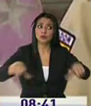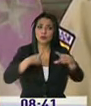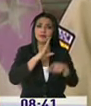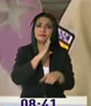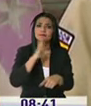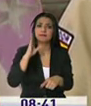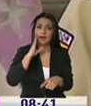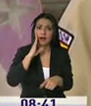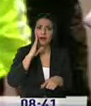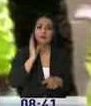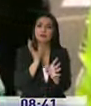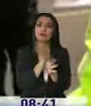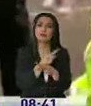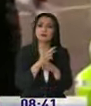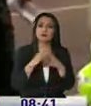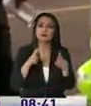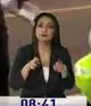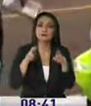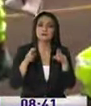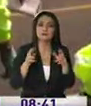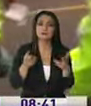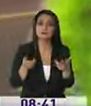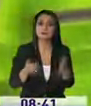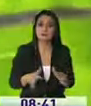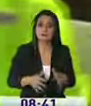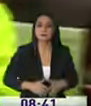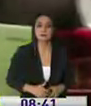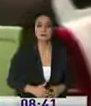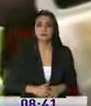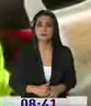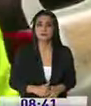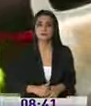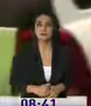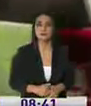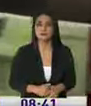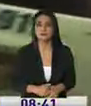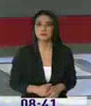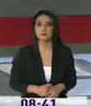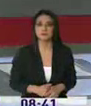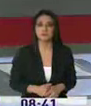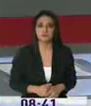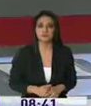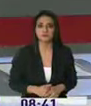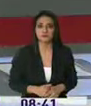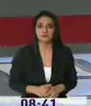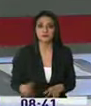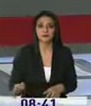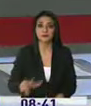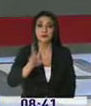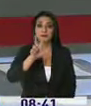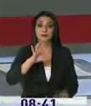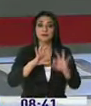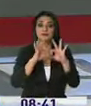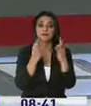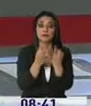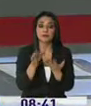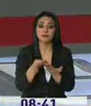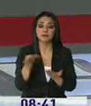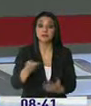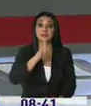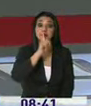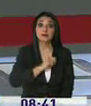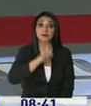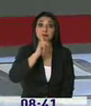donde funcionaban de esta manera. Informó José Morales. Tres familias en el cantón Salcedo se